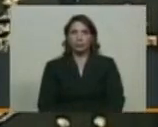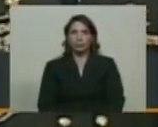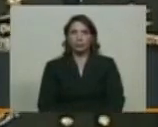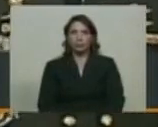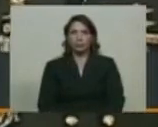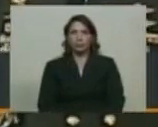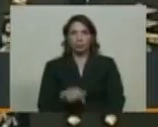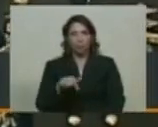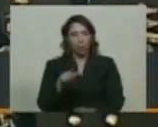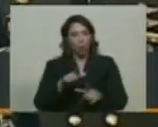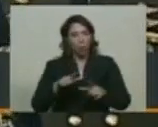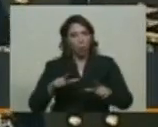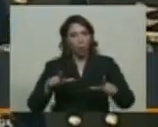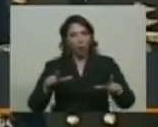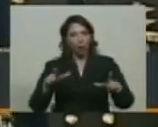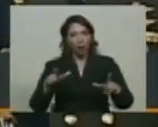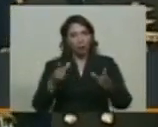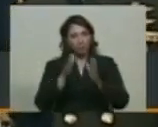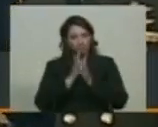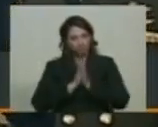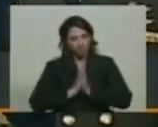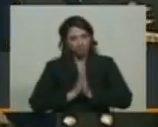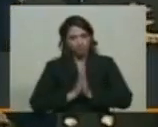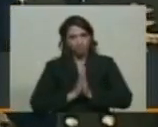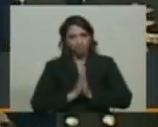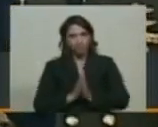en este lugar sagrado,